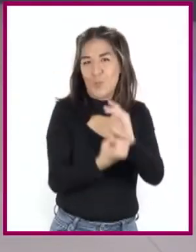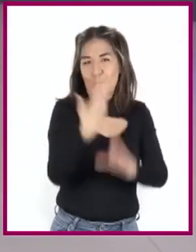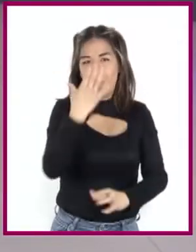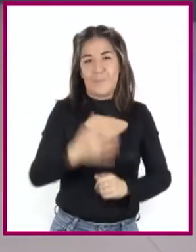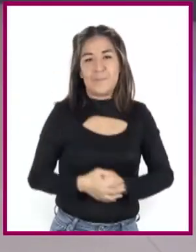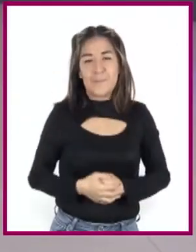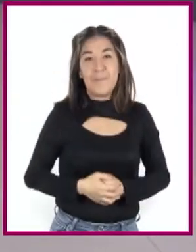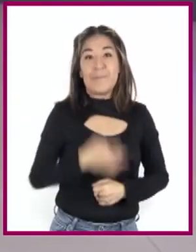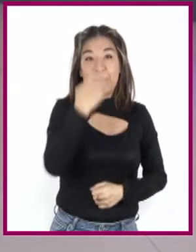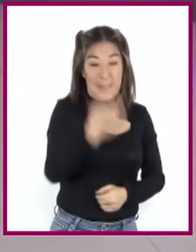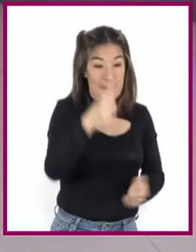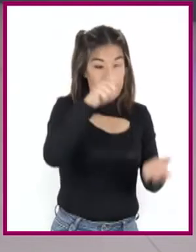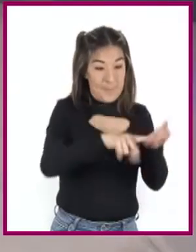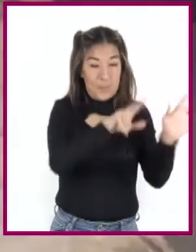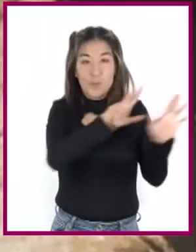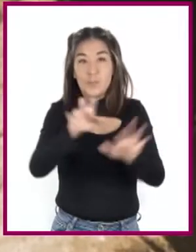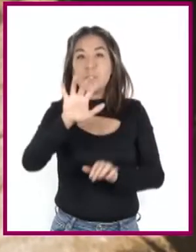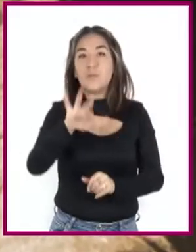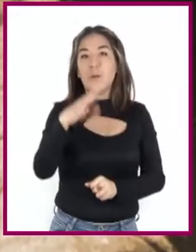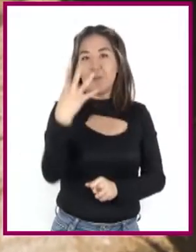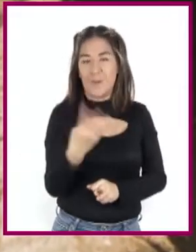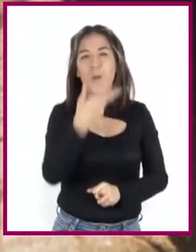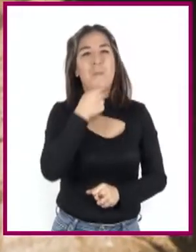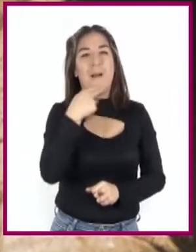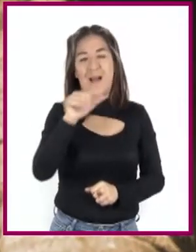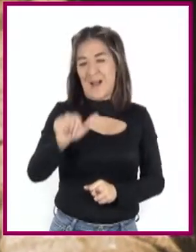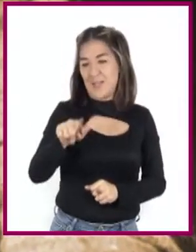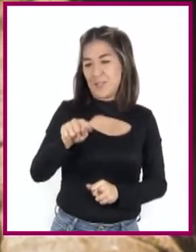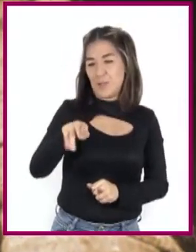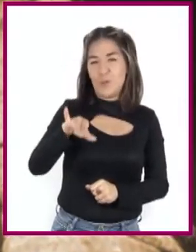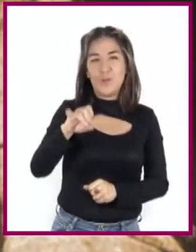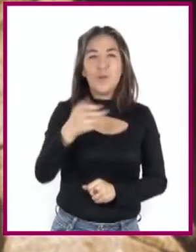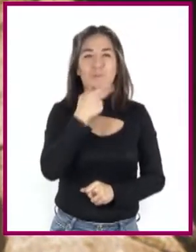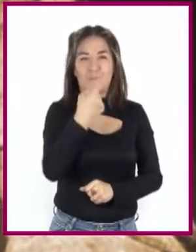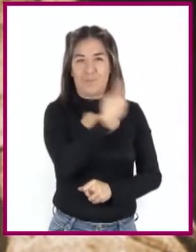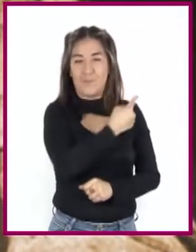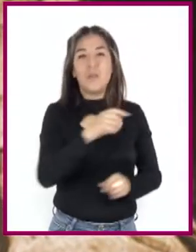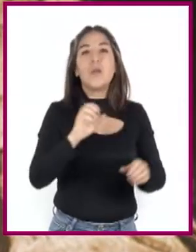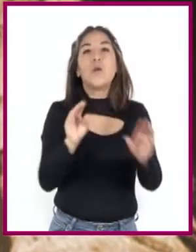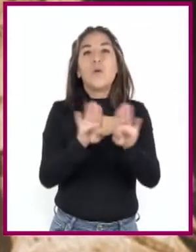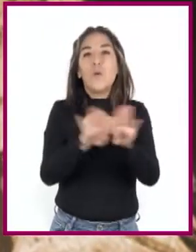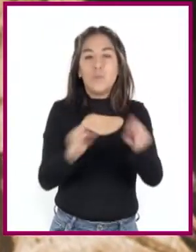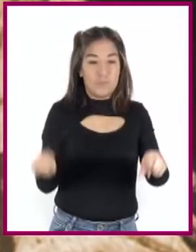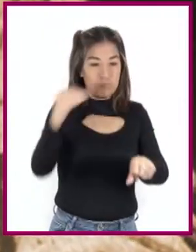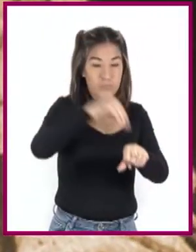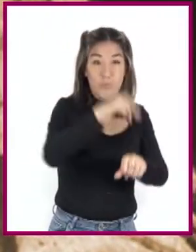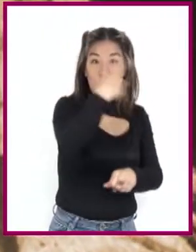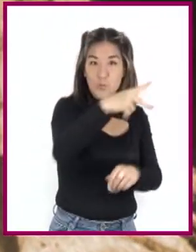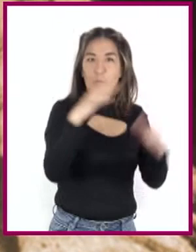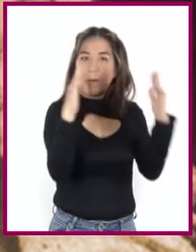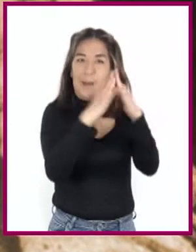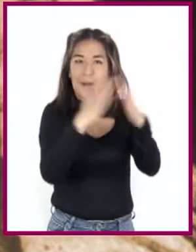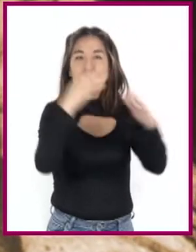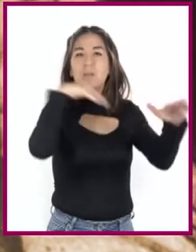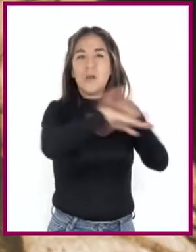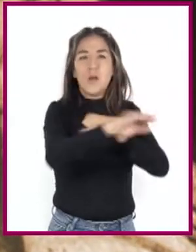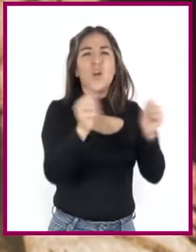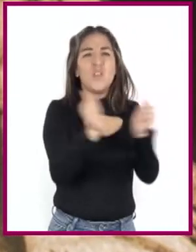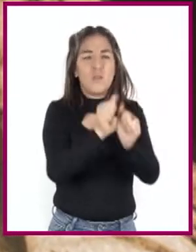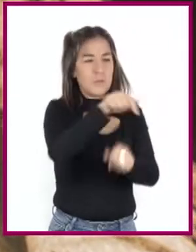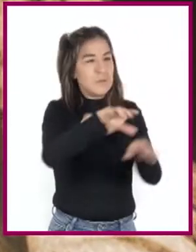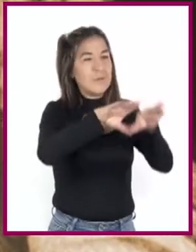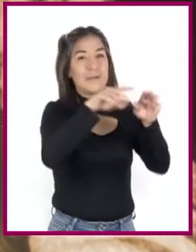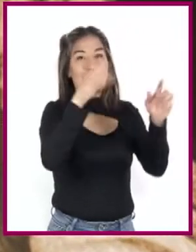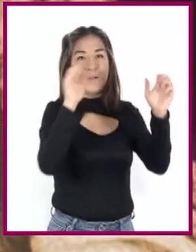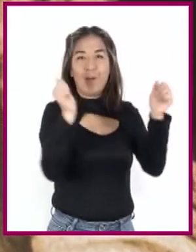en 1854, Antonio Meucci instaló en su domicilio un dispositivo que conectaba el dormitorio con el